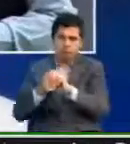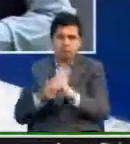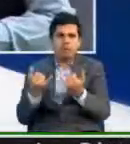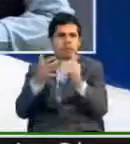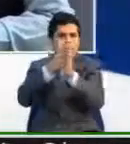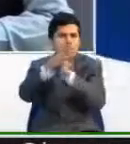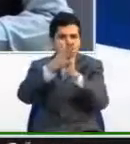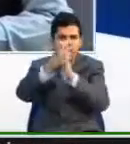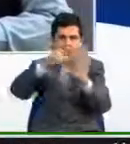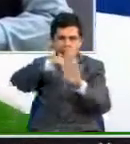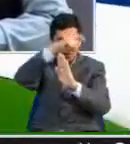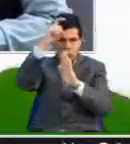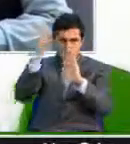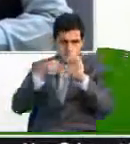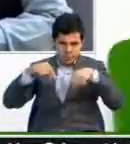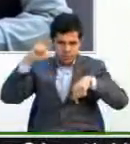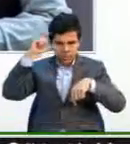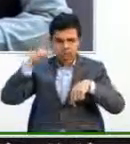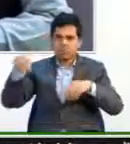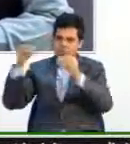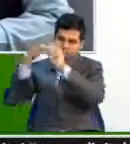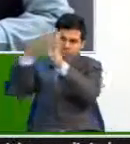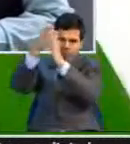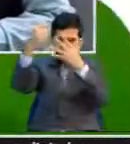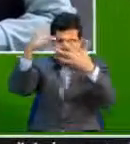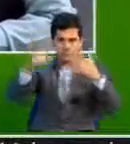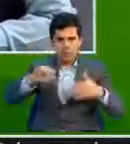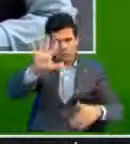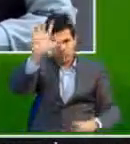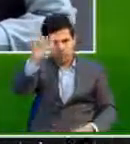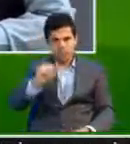toda la información que tenemos desde la ciudad de Cúcuta. Continúen ustedes con más Oriente Noticias. Muy buenas tardes.